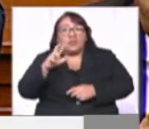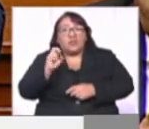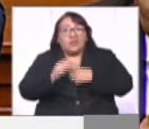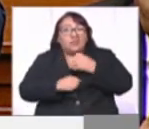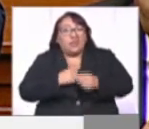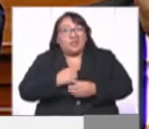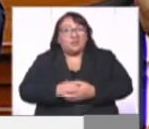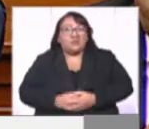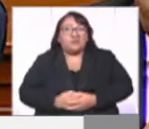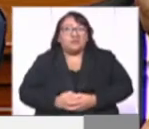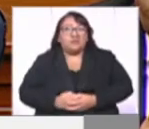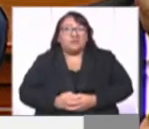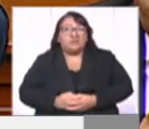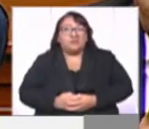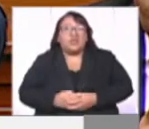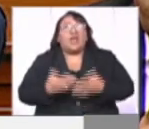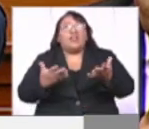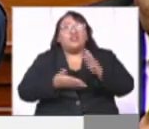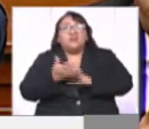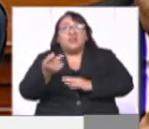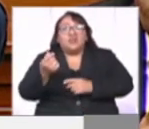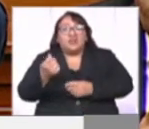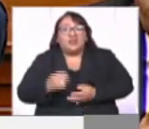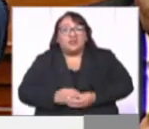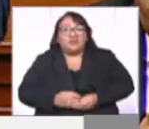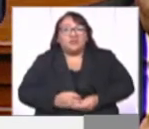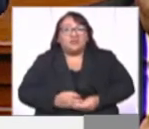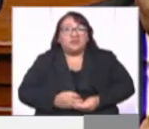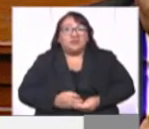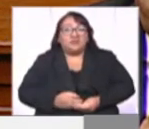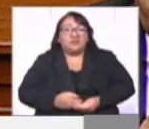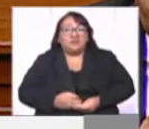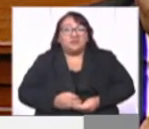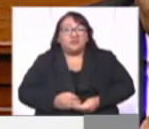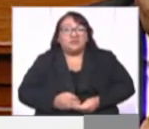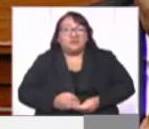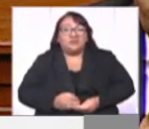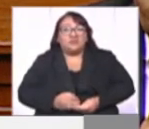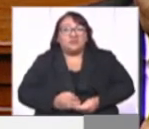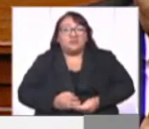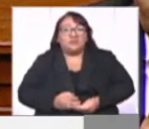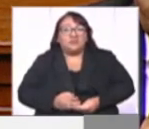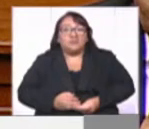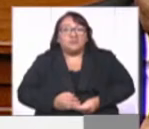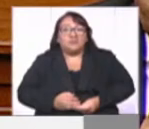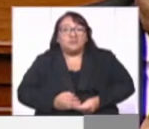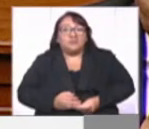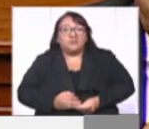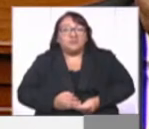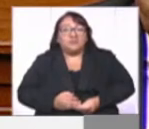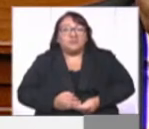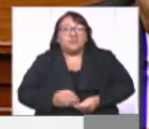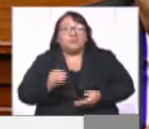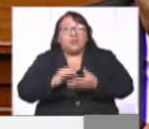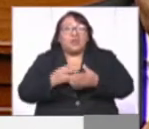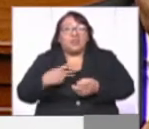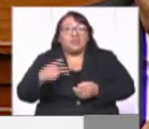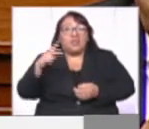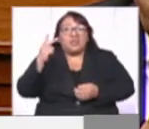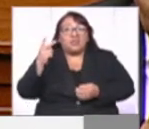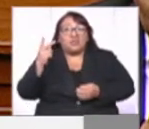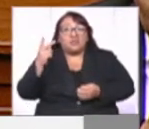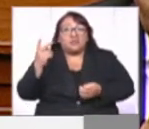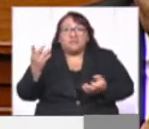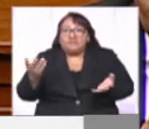años. ¿A dónde se va ese dinero? ¿Quién audita ese dinero? Más los intereses. Entonces